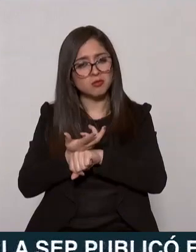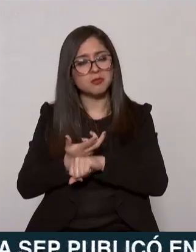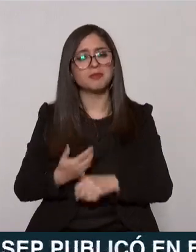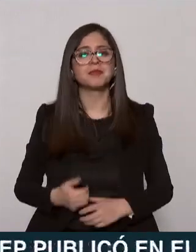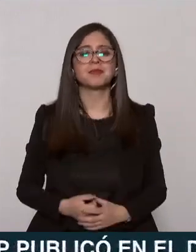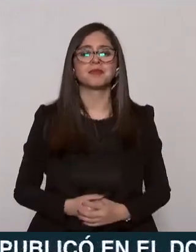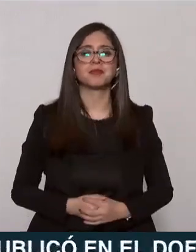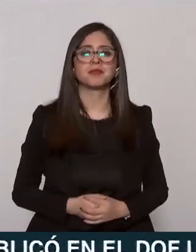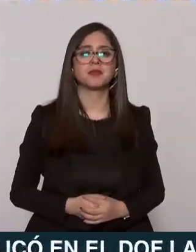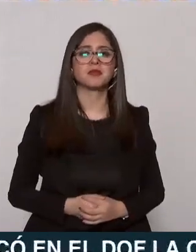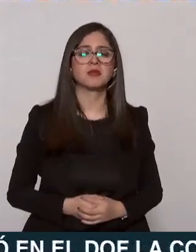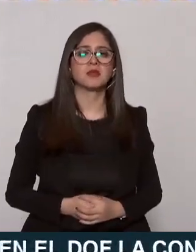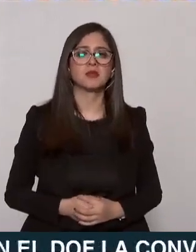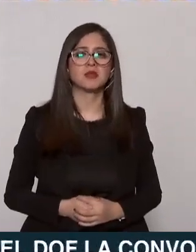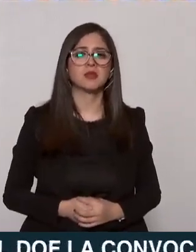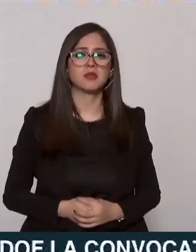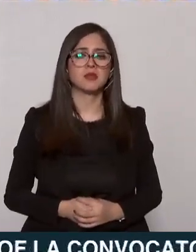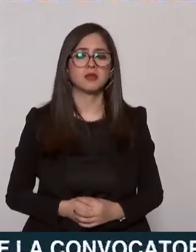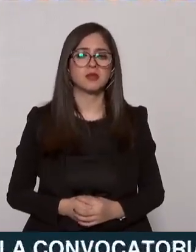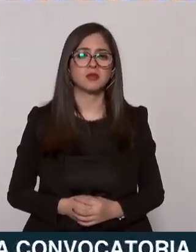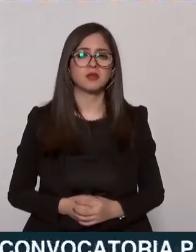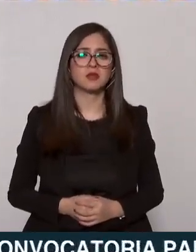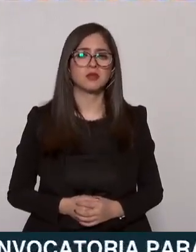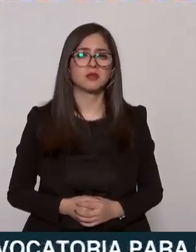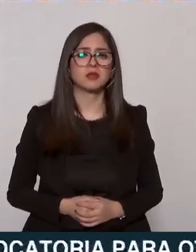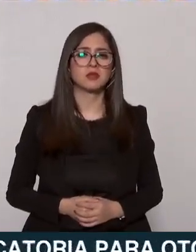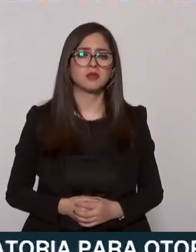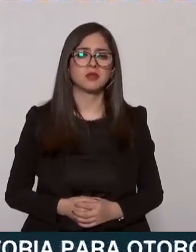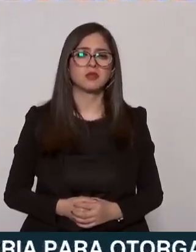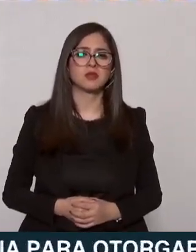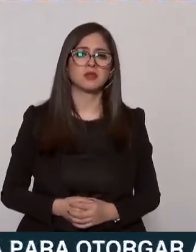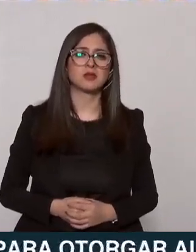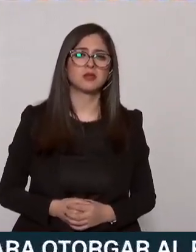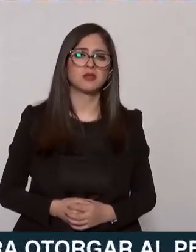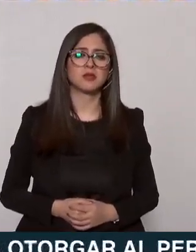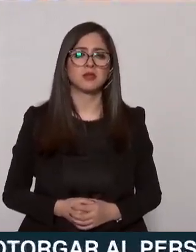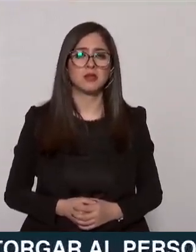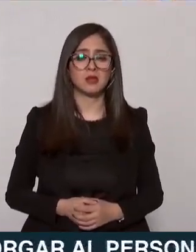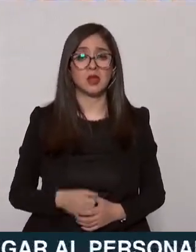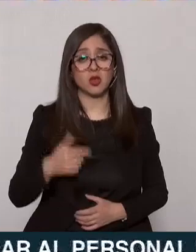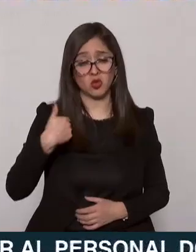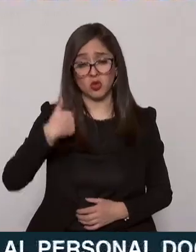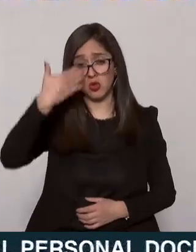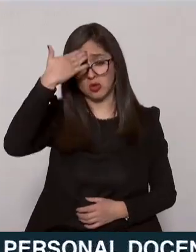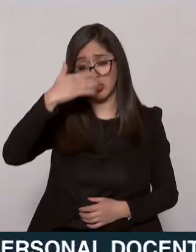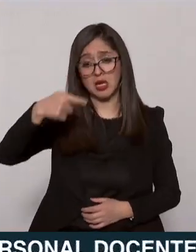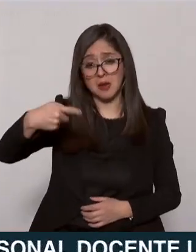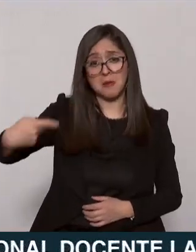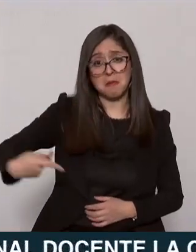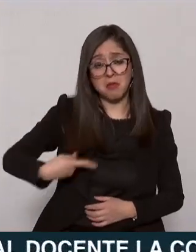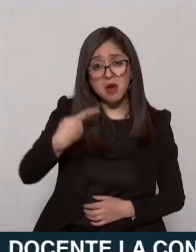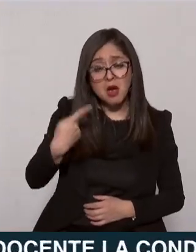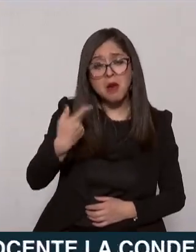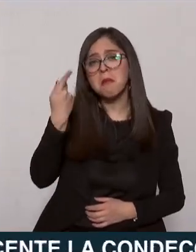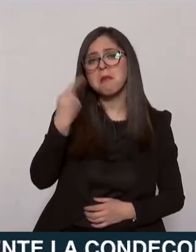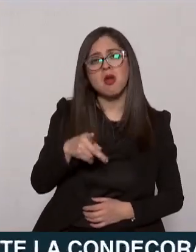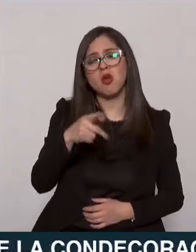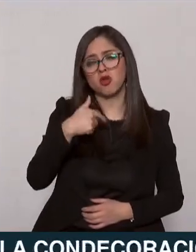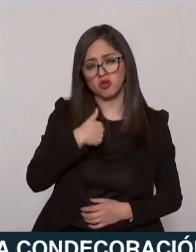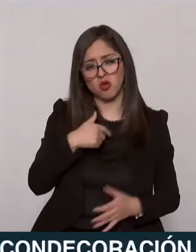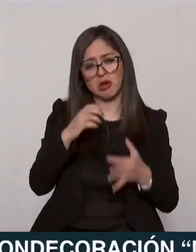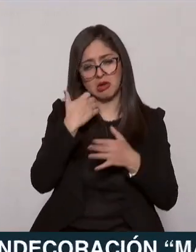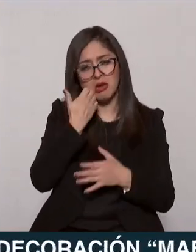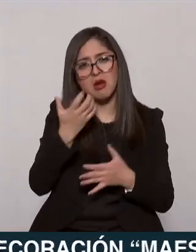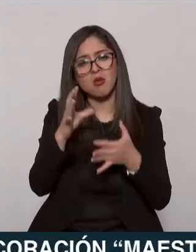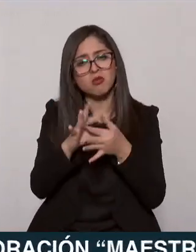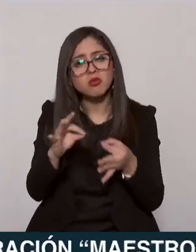No le beneficien mucho y sé que no me están preguntando, pues se lo estoy comentando. Por favor. No le beneficia en